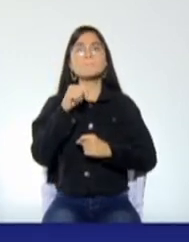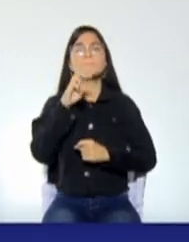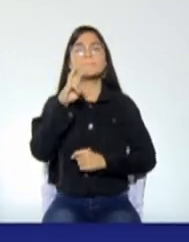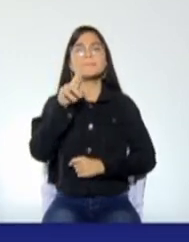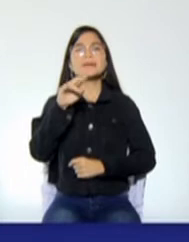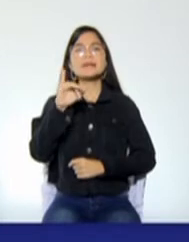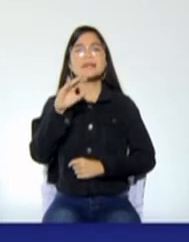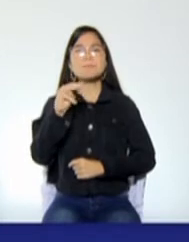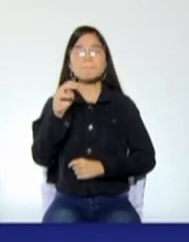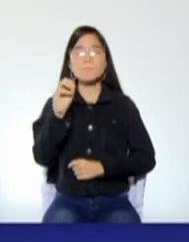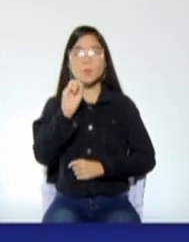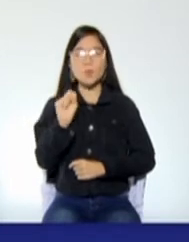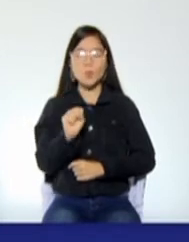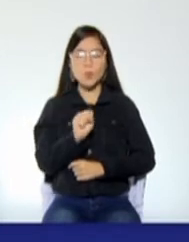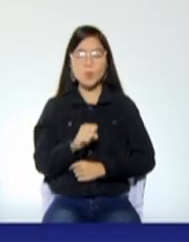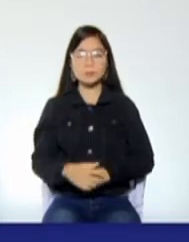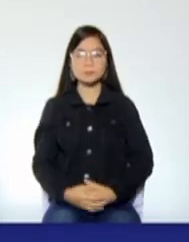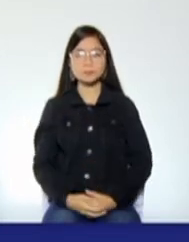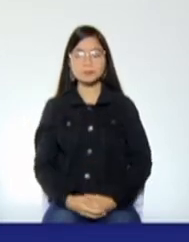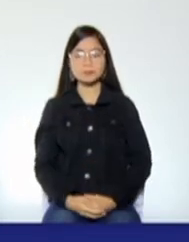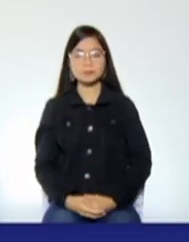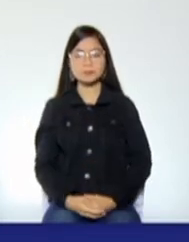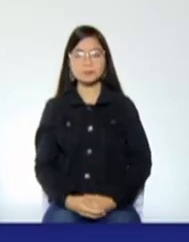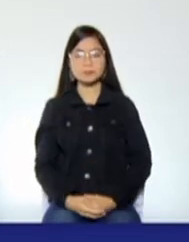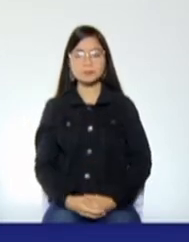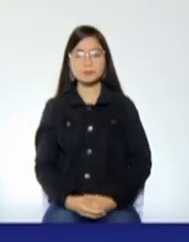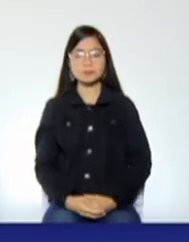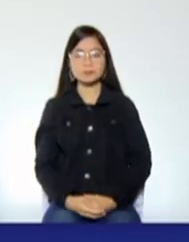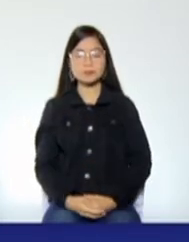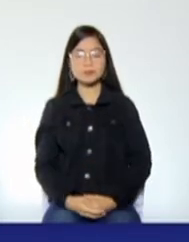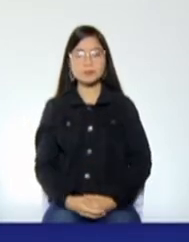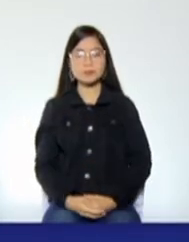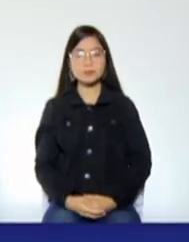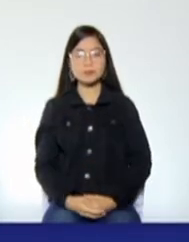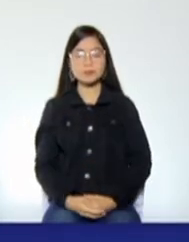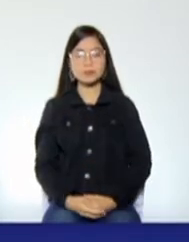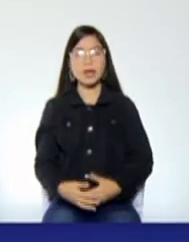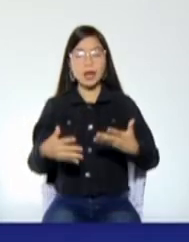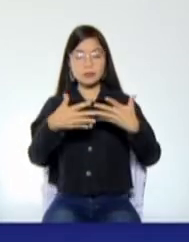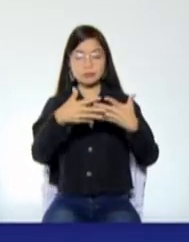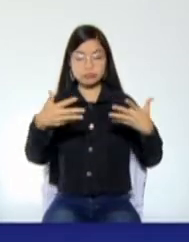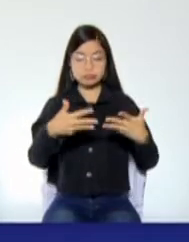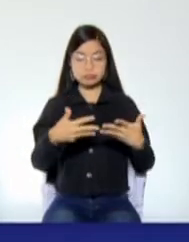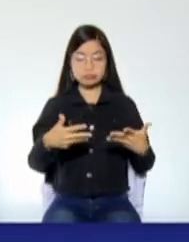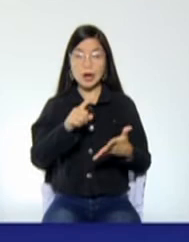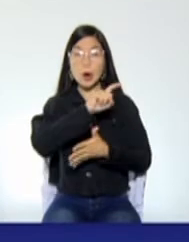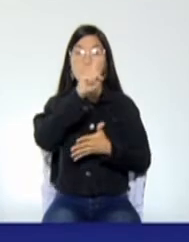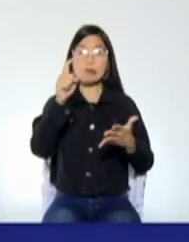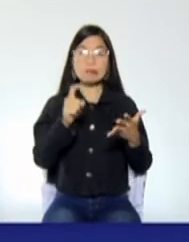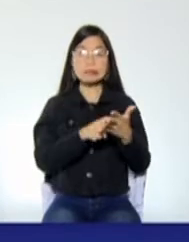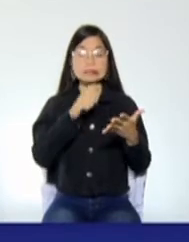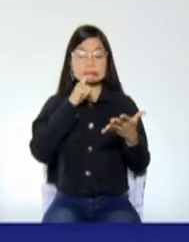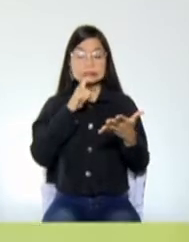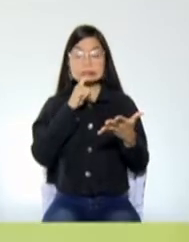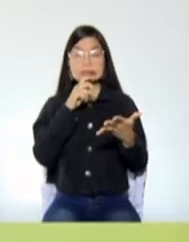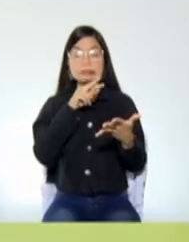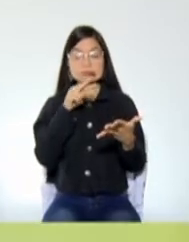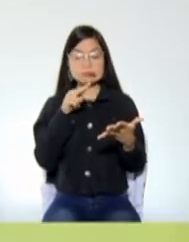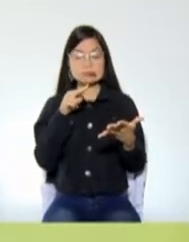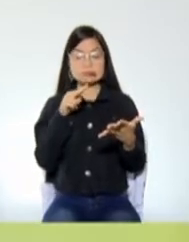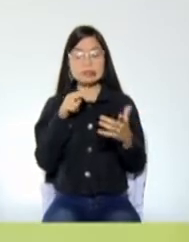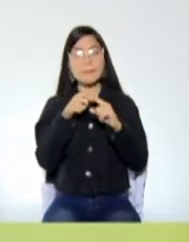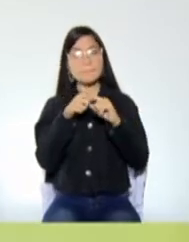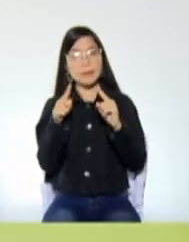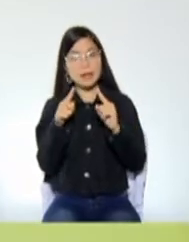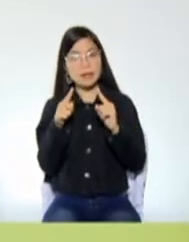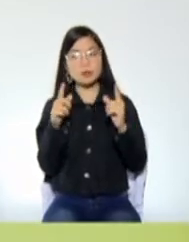Descomponer el concepto en pequeños enunciados. Los conceptos matemáticos, si se leen completos, suelen ser bien complejos y difíciles de digerir. Si en